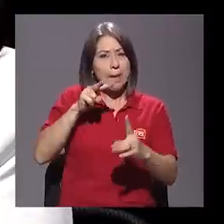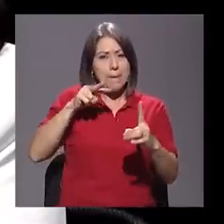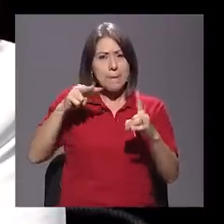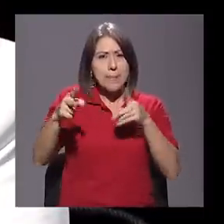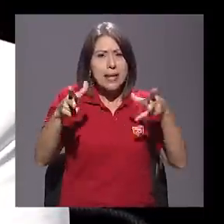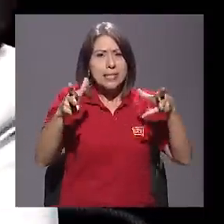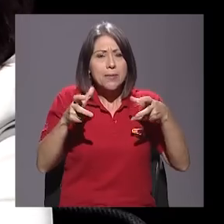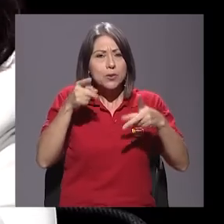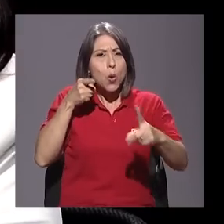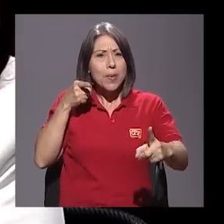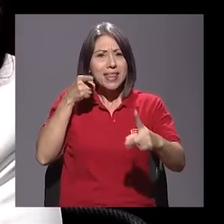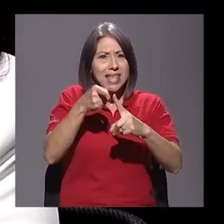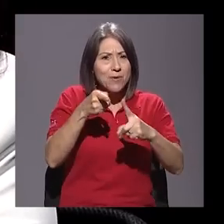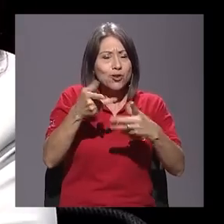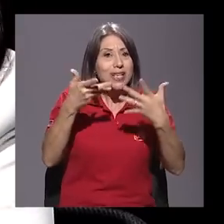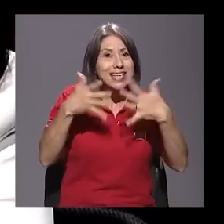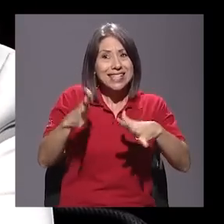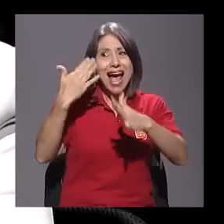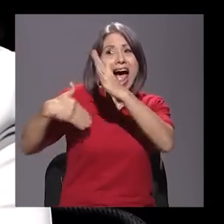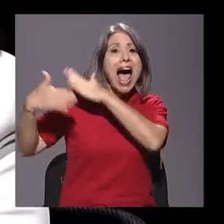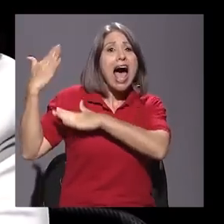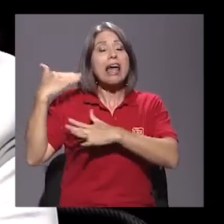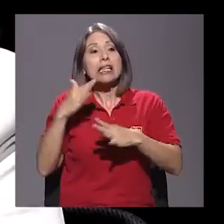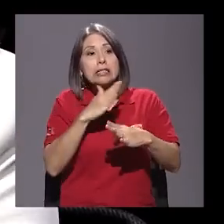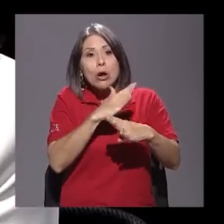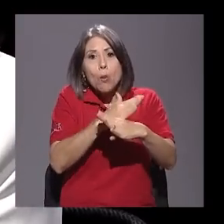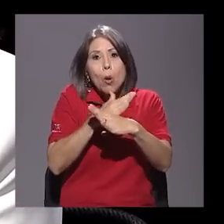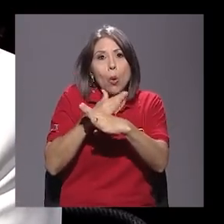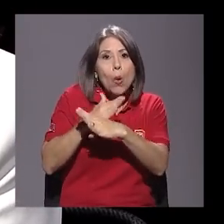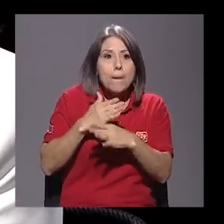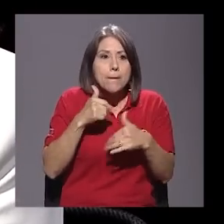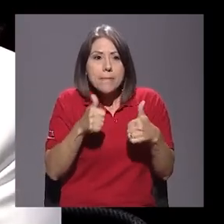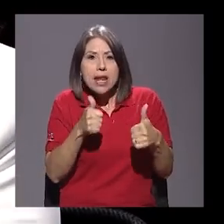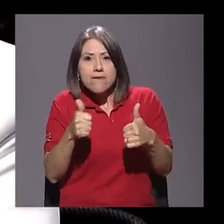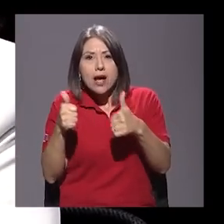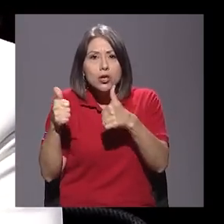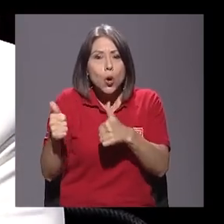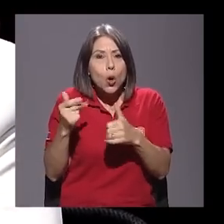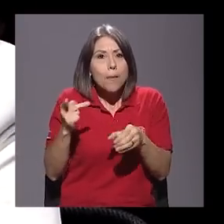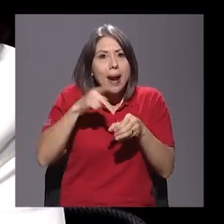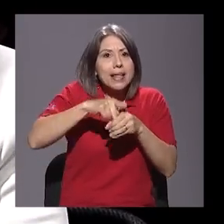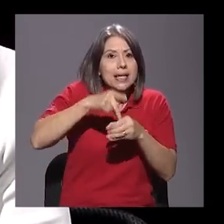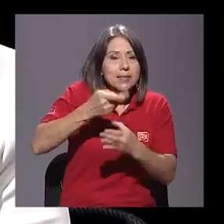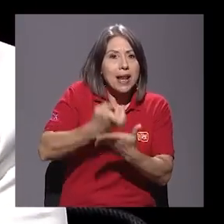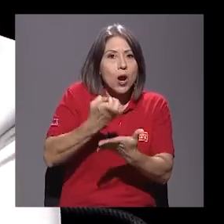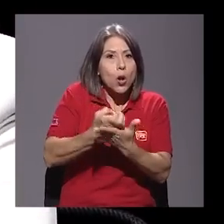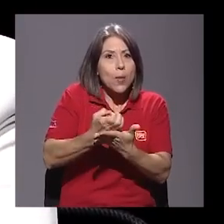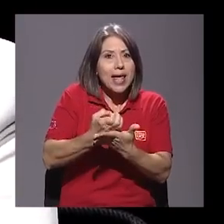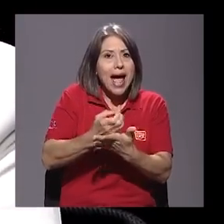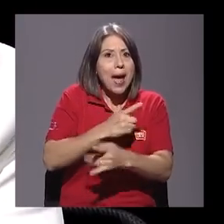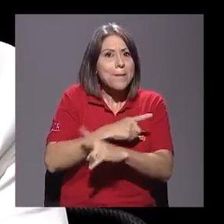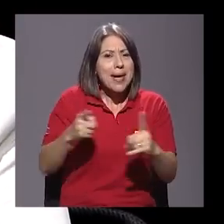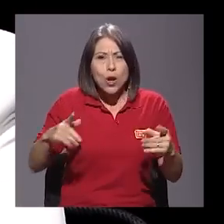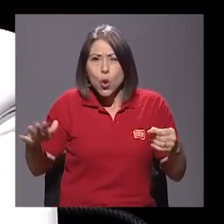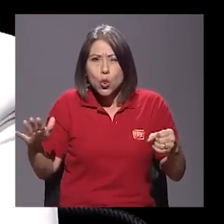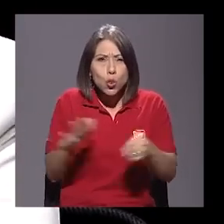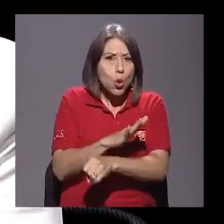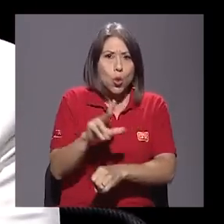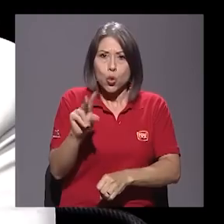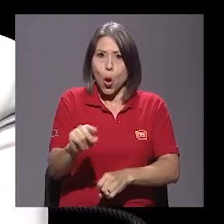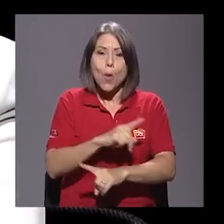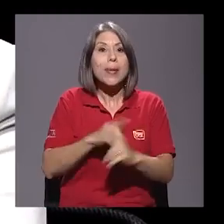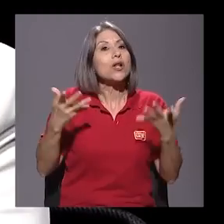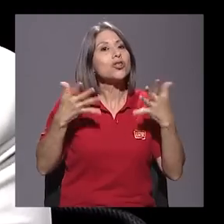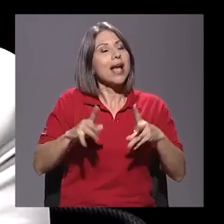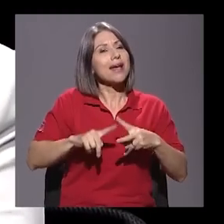ya migra de aquel Estado benefactor y partícipe de la economía y que, aunque no lo hace completamente, empieza